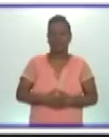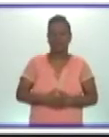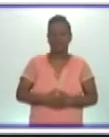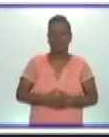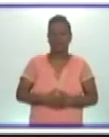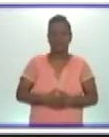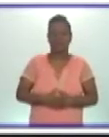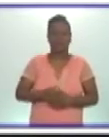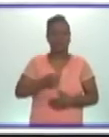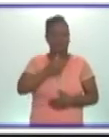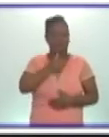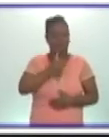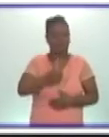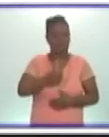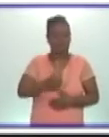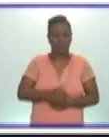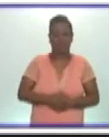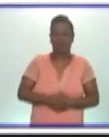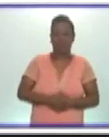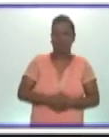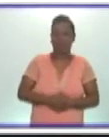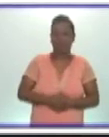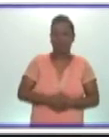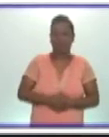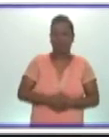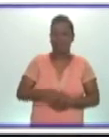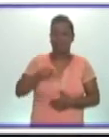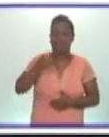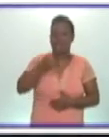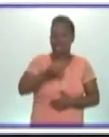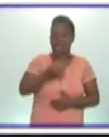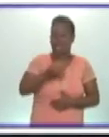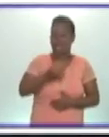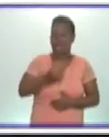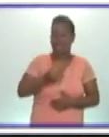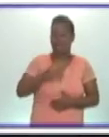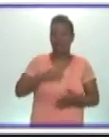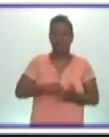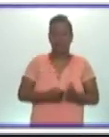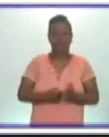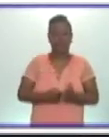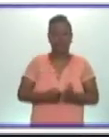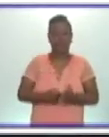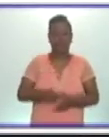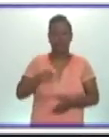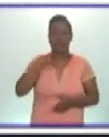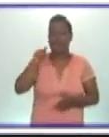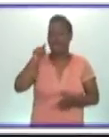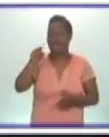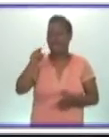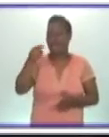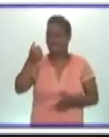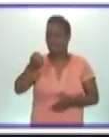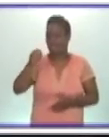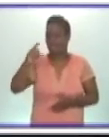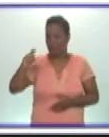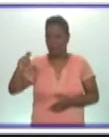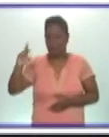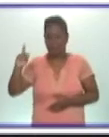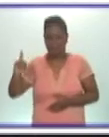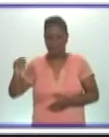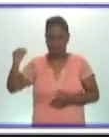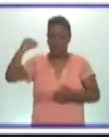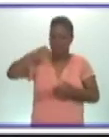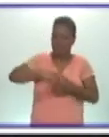¡Excelente! Como vemos, este término ha multiplicado a cada uno de los términos dentro